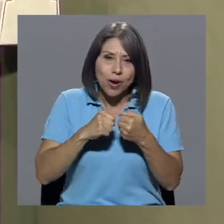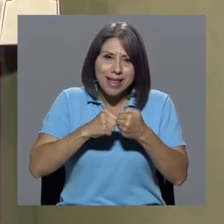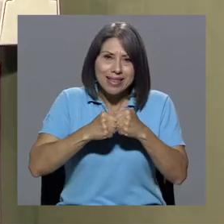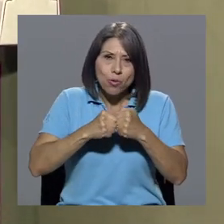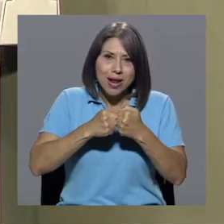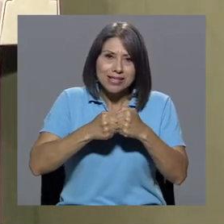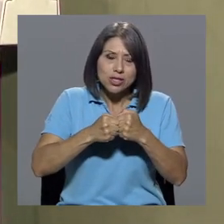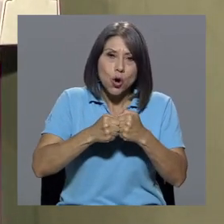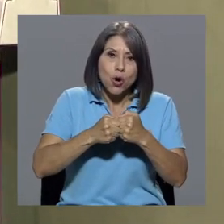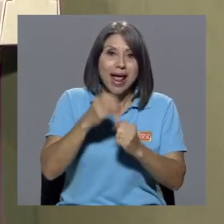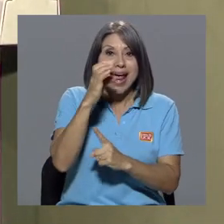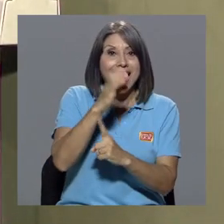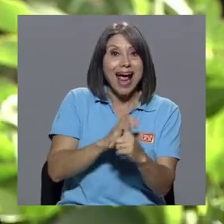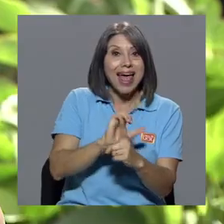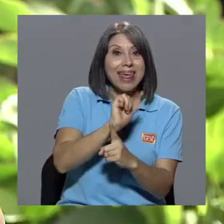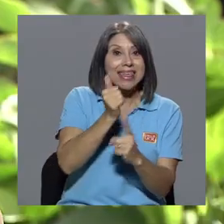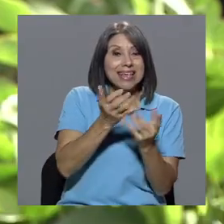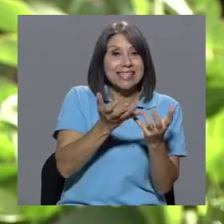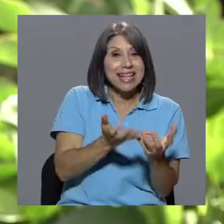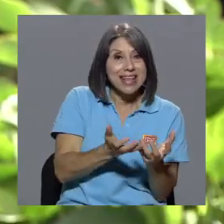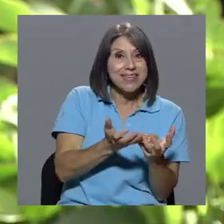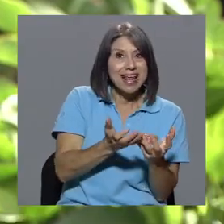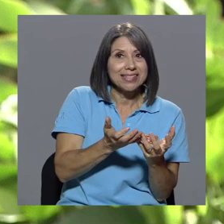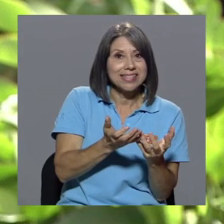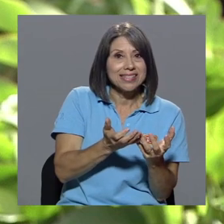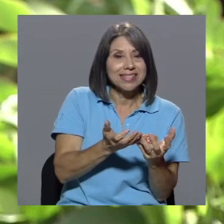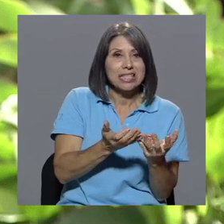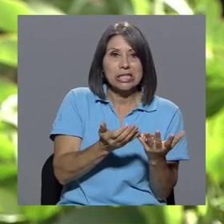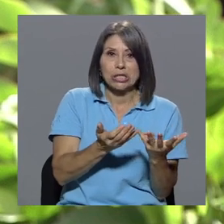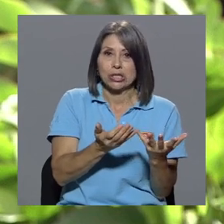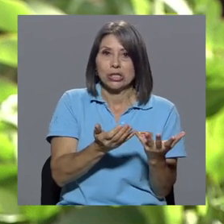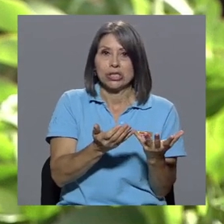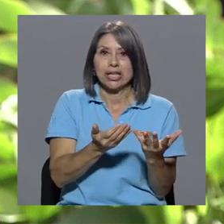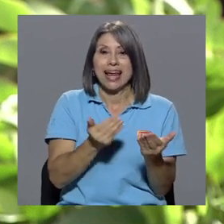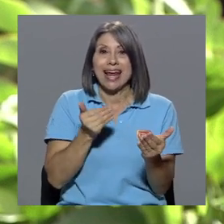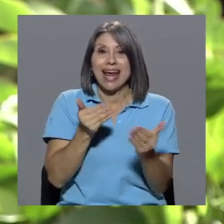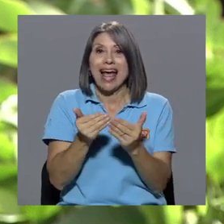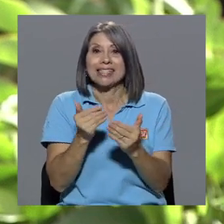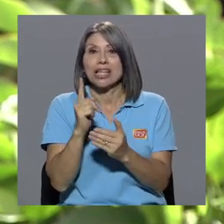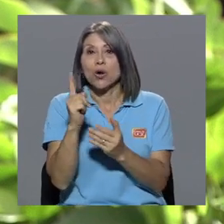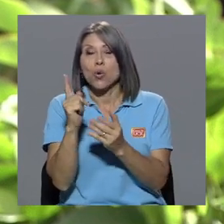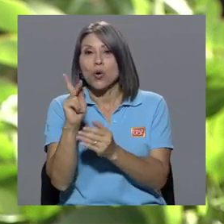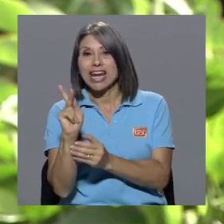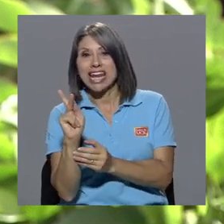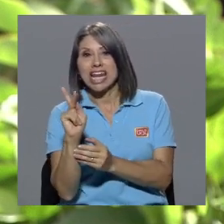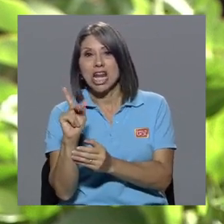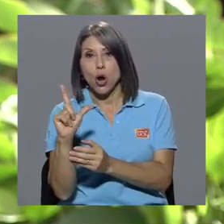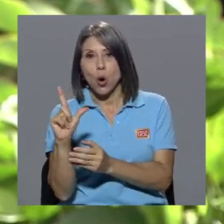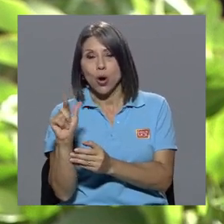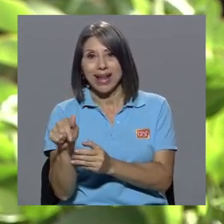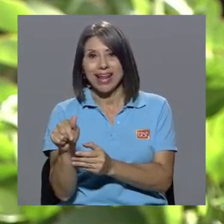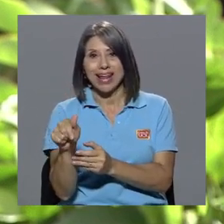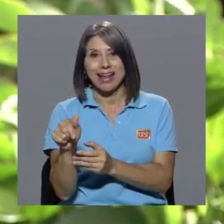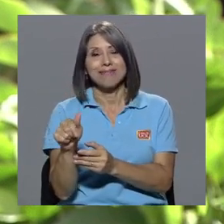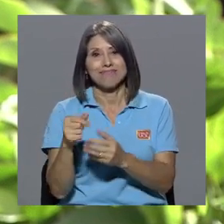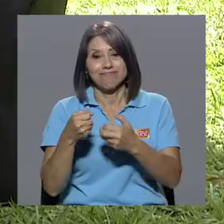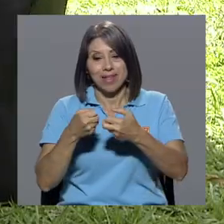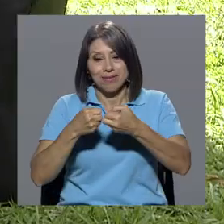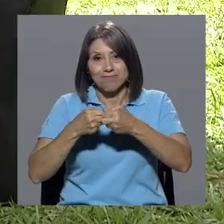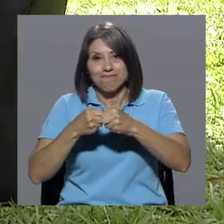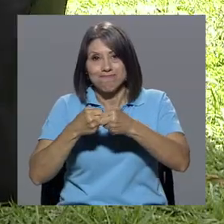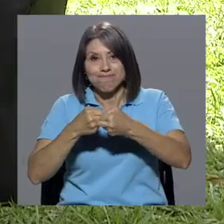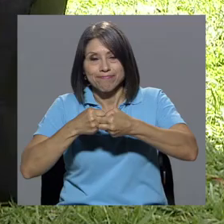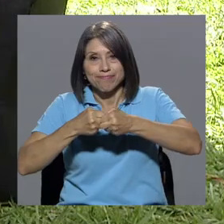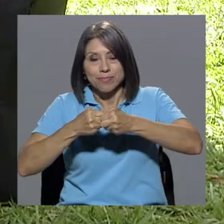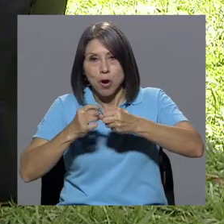cada 10 libras es casi un kilo que le quitamos a nivel articular, ¿verdad? Entonces es muy, muy importante